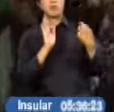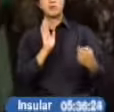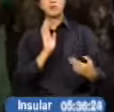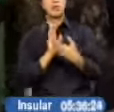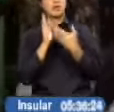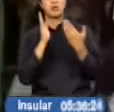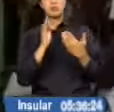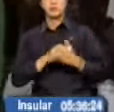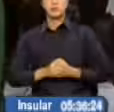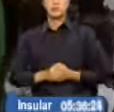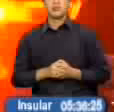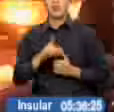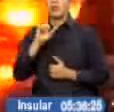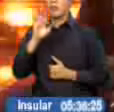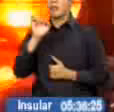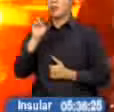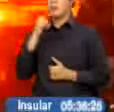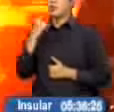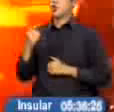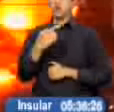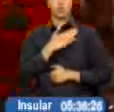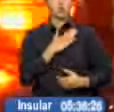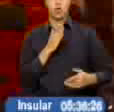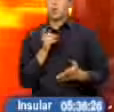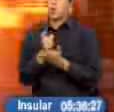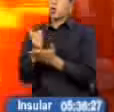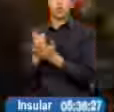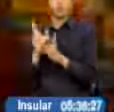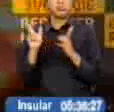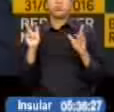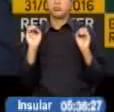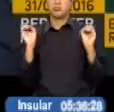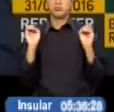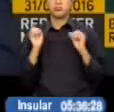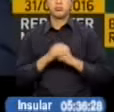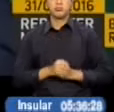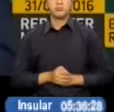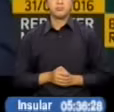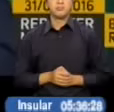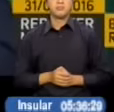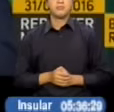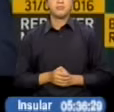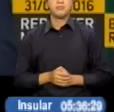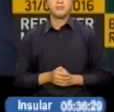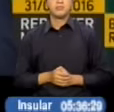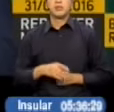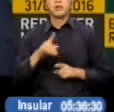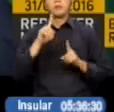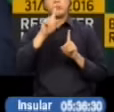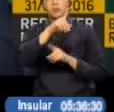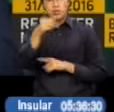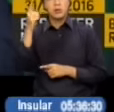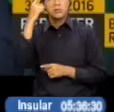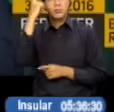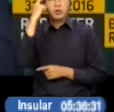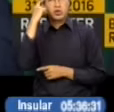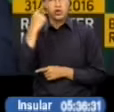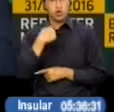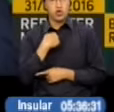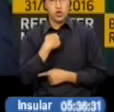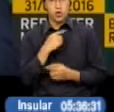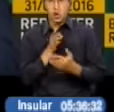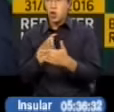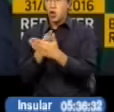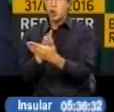por su parte tener rechazó estas acusaciones a código autista se preguntan ustedes golpista pero